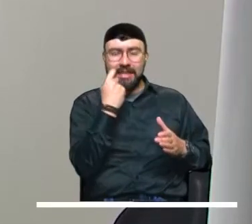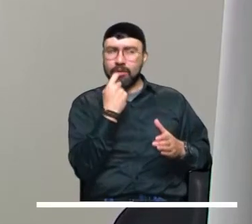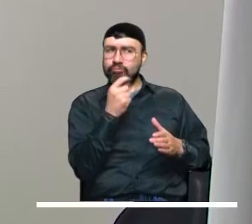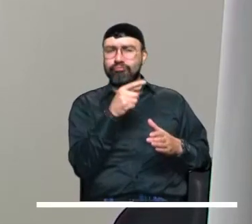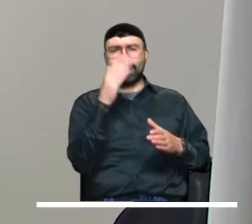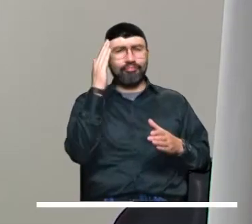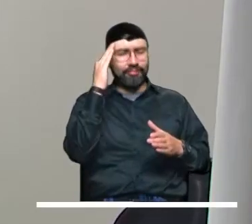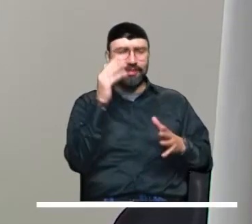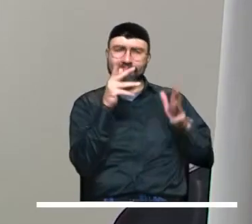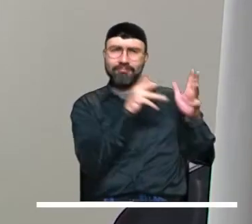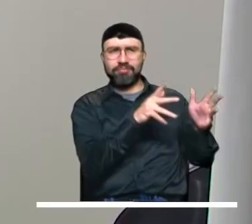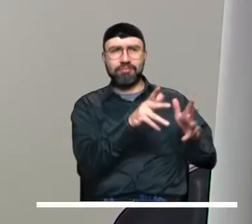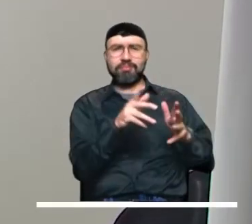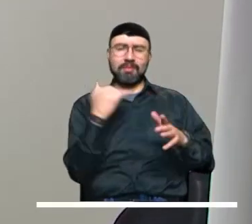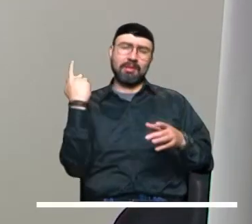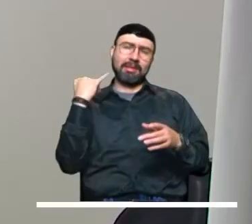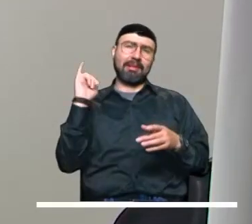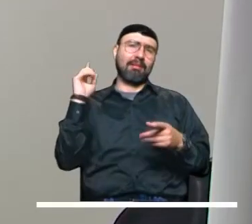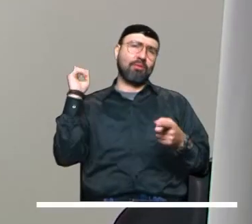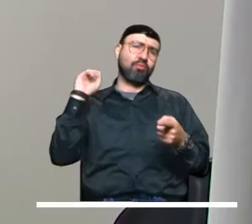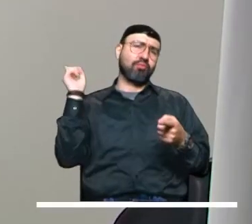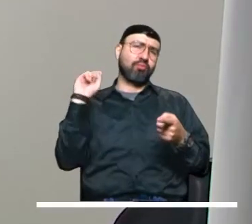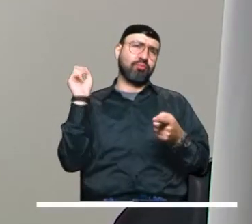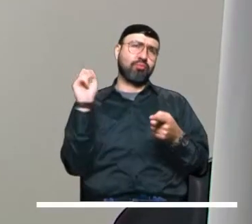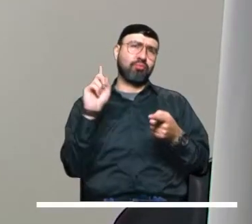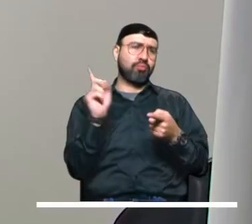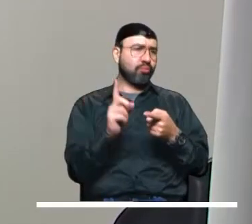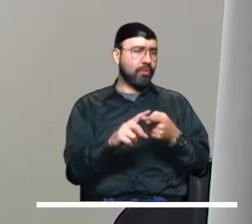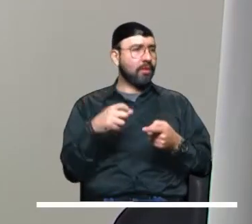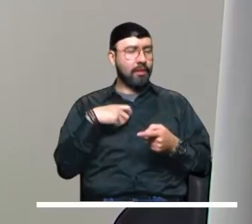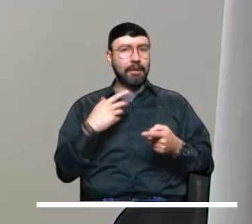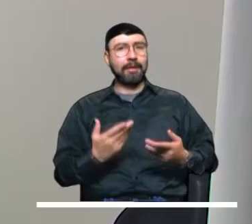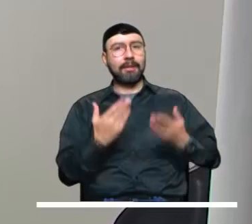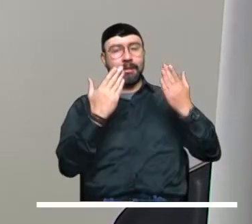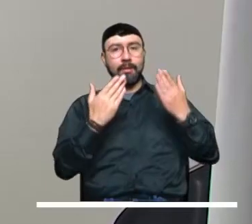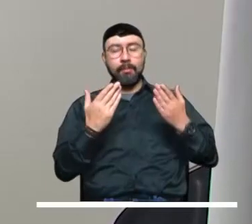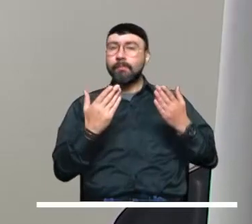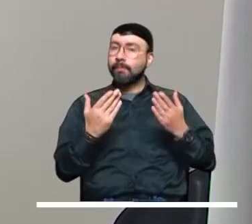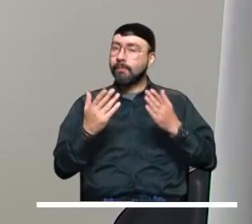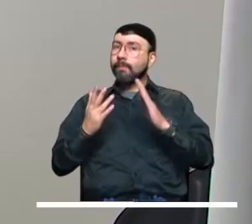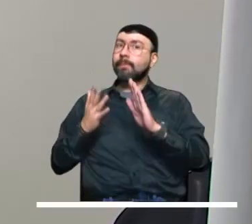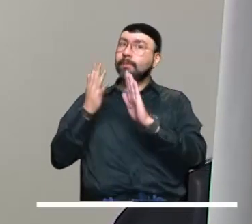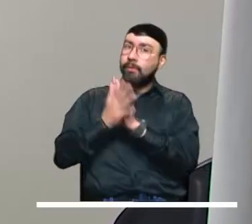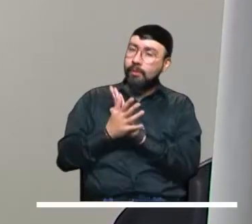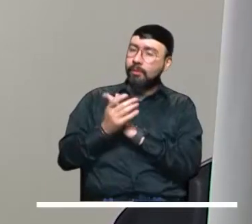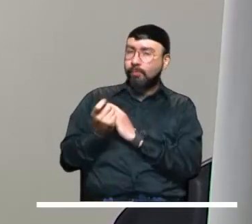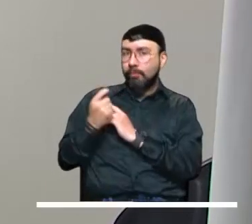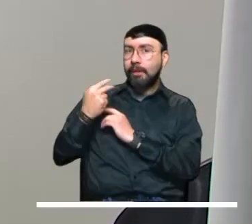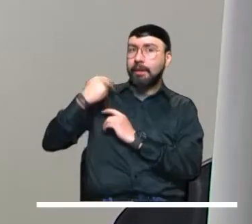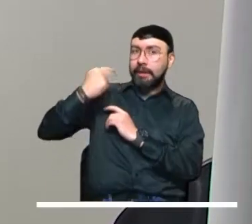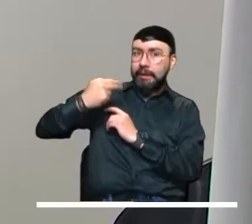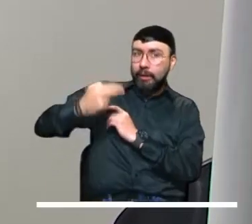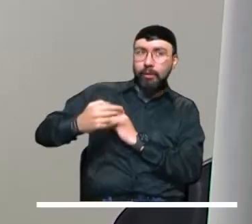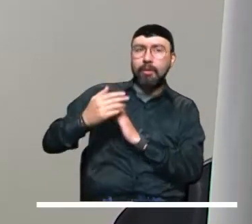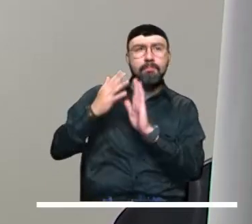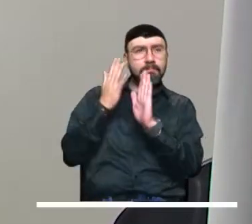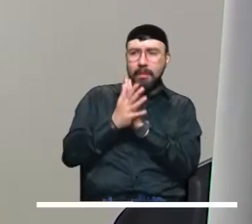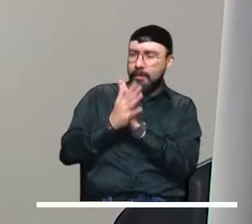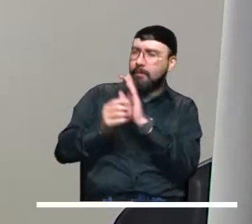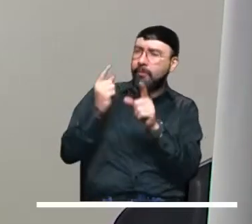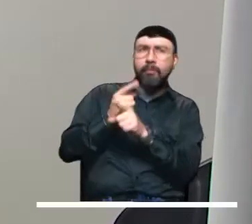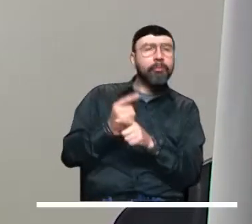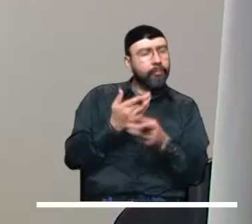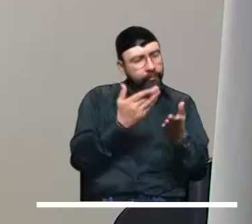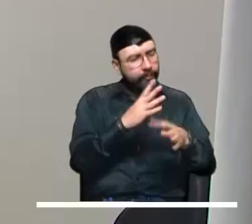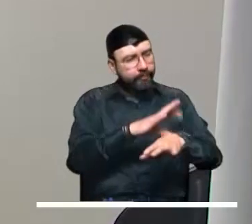con todo este bagaje que tenemos todos nosotros. Y vamos a contar algunas pequeñas historias que han ido ocurriendo. Doctor